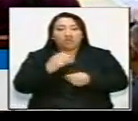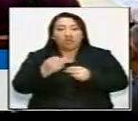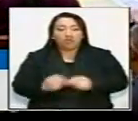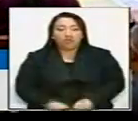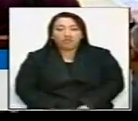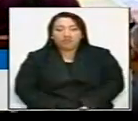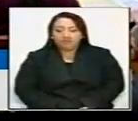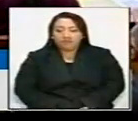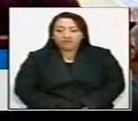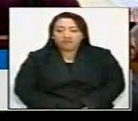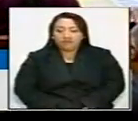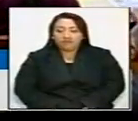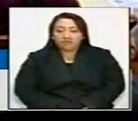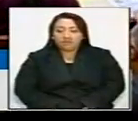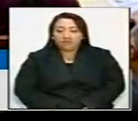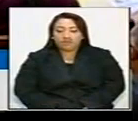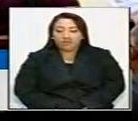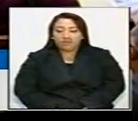Economía y Finanzas.